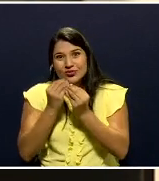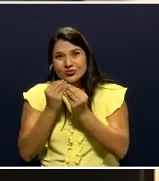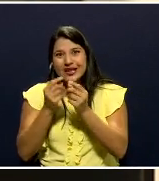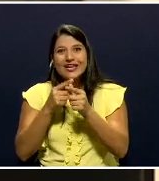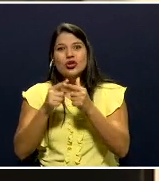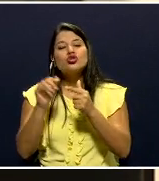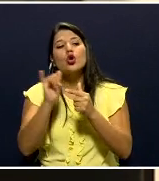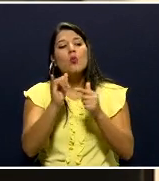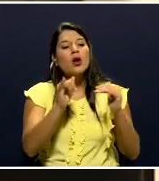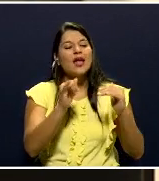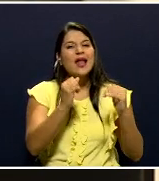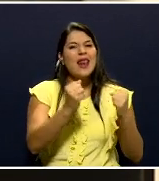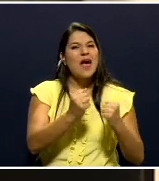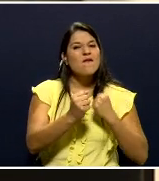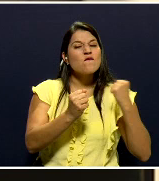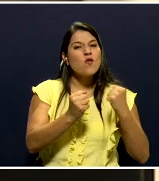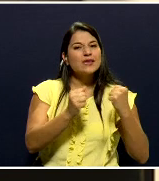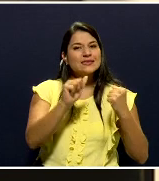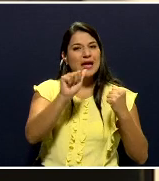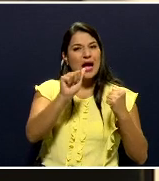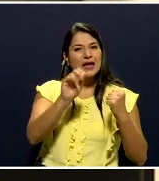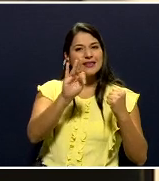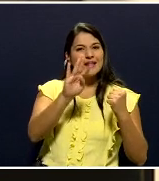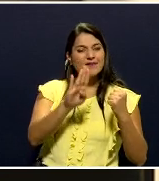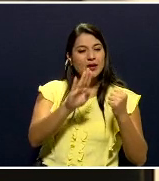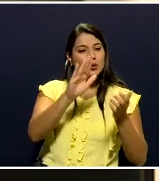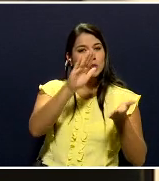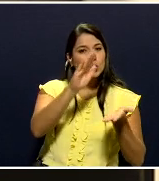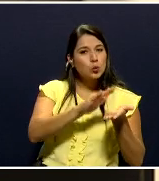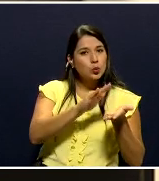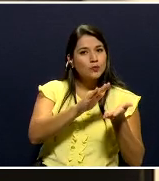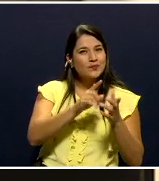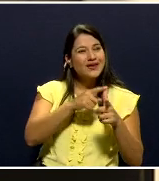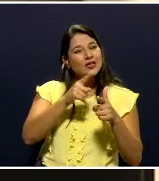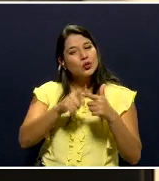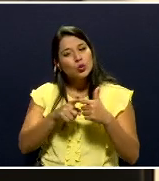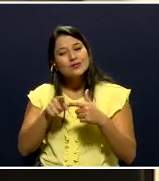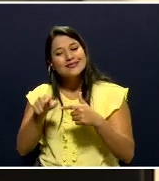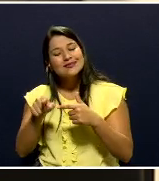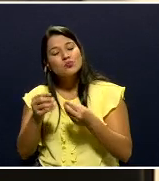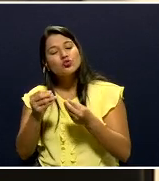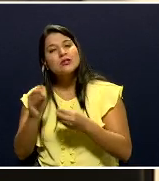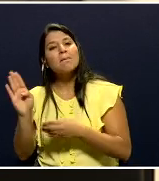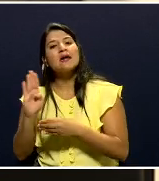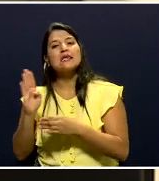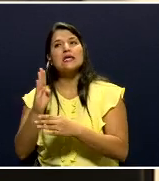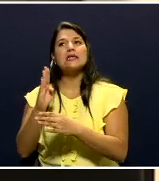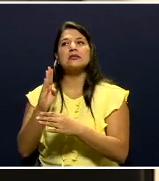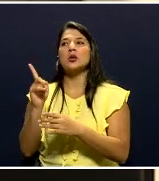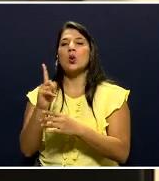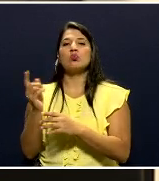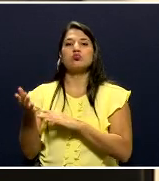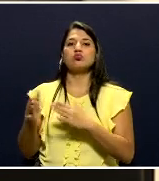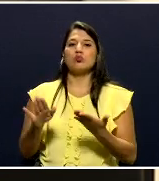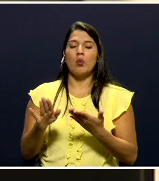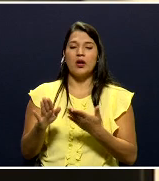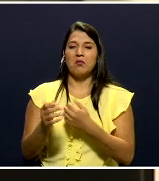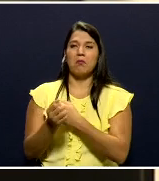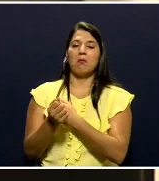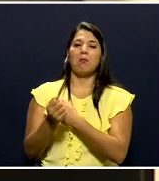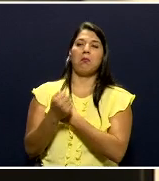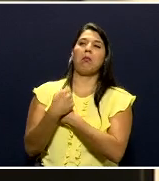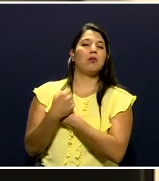antibióticos. En estos momentos la producción animal constituye un reservorio sumamente importante para las bacterias resistentes a los